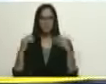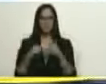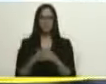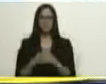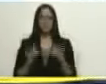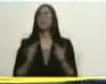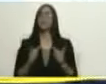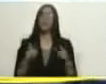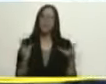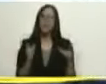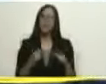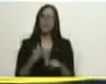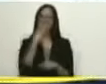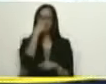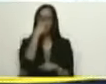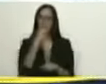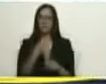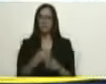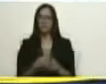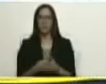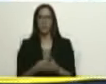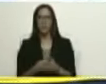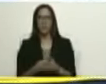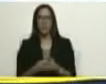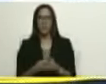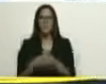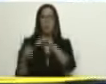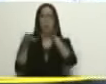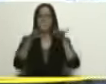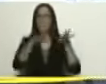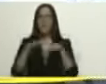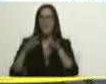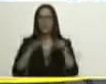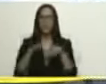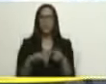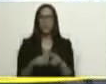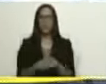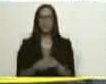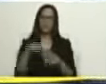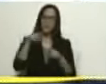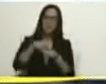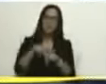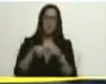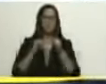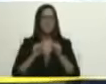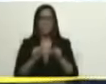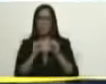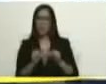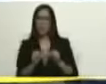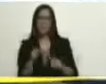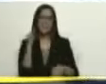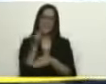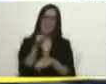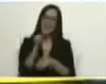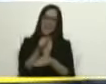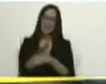libre de intervencionismo, de conspiraciones, de complot permanentes, de amenazas, del uso